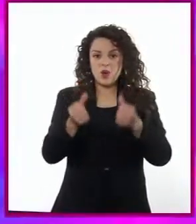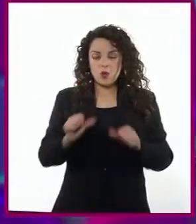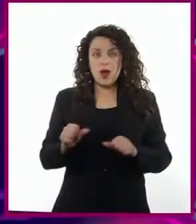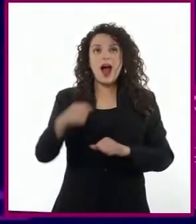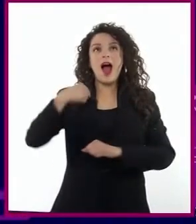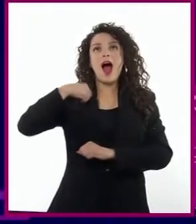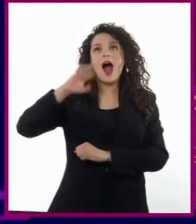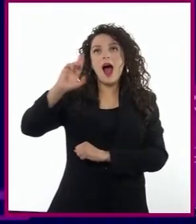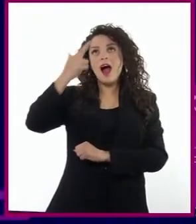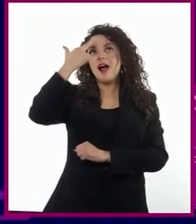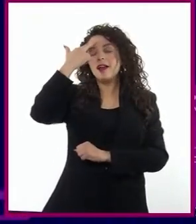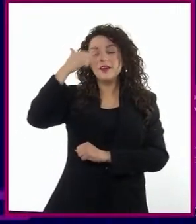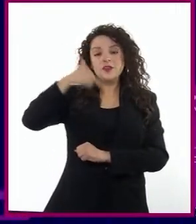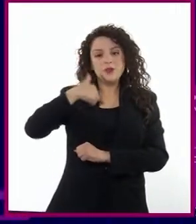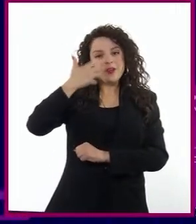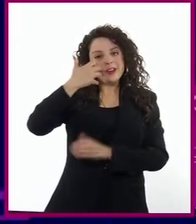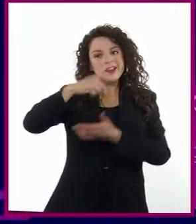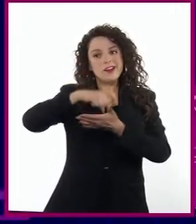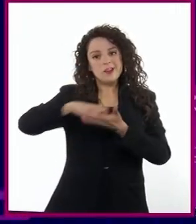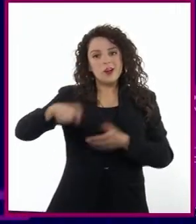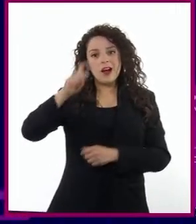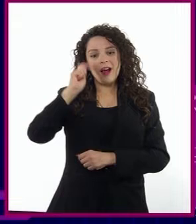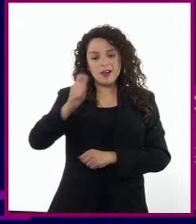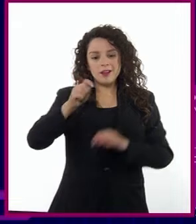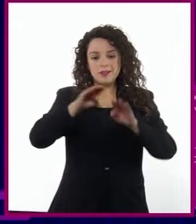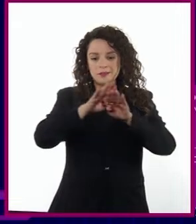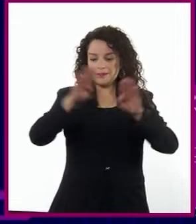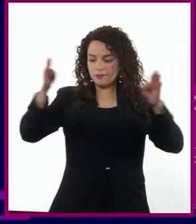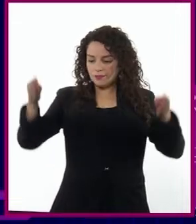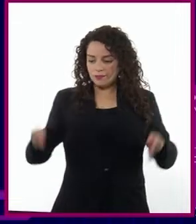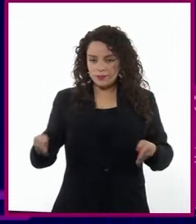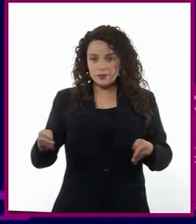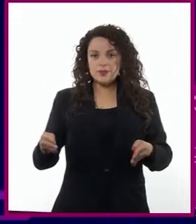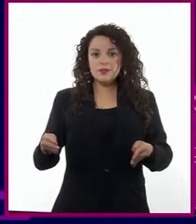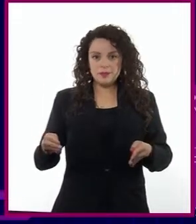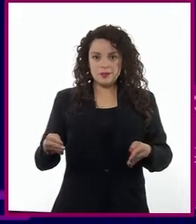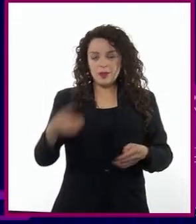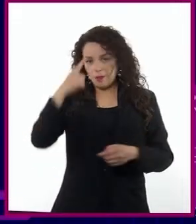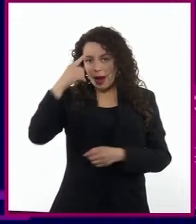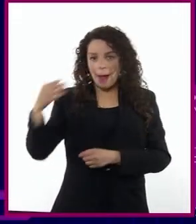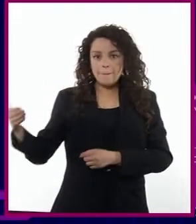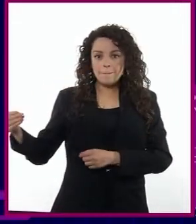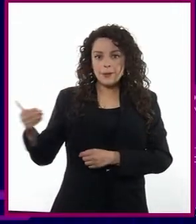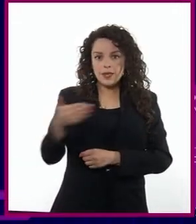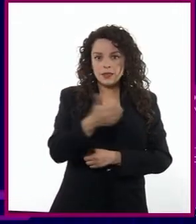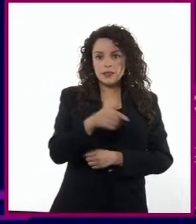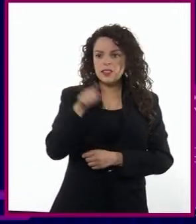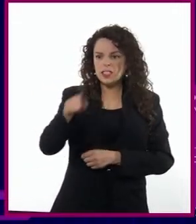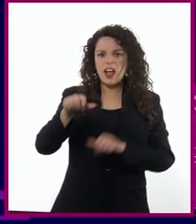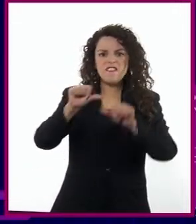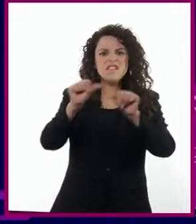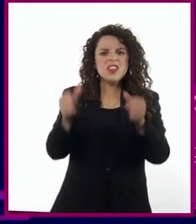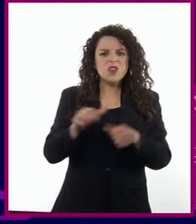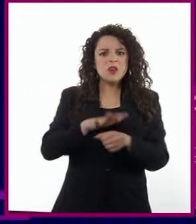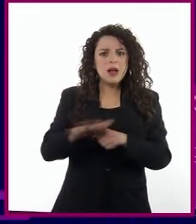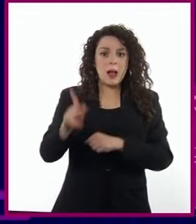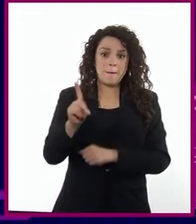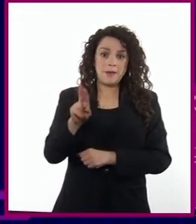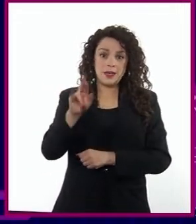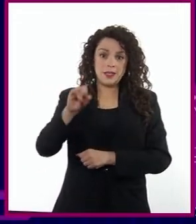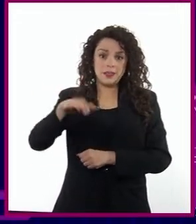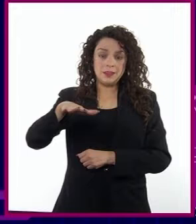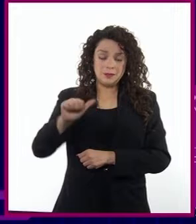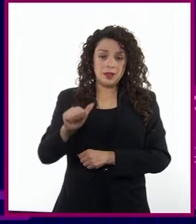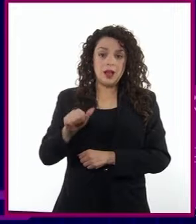recuerda que he querido comprar una pecera que tiene forma de un prisma rectangular. Hace unos días fui a una tienda donde las venden y